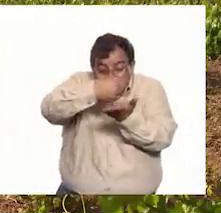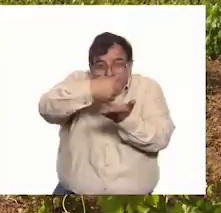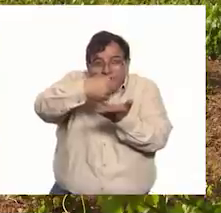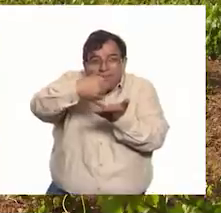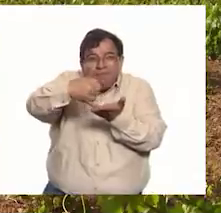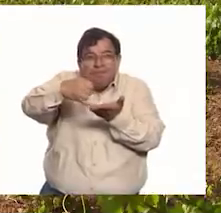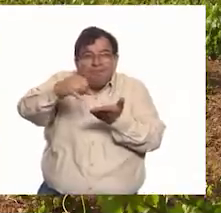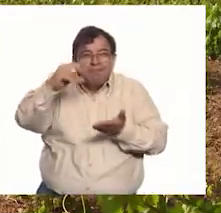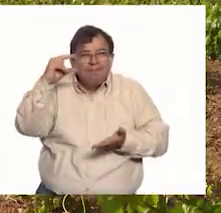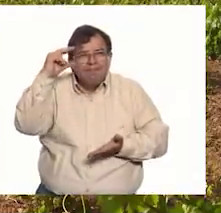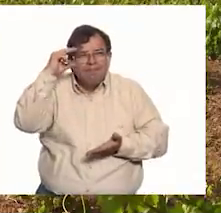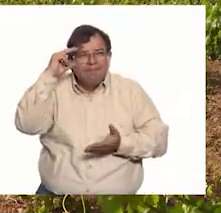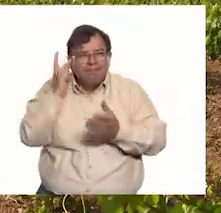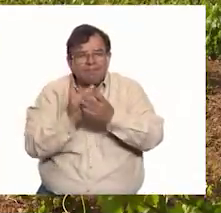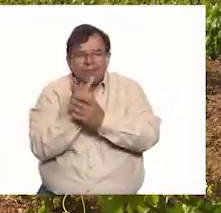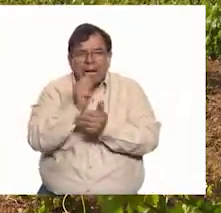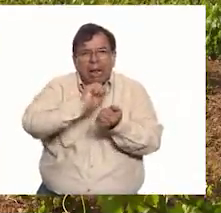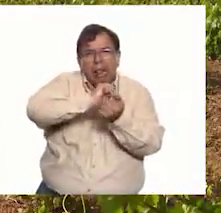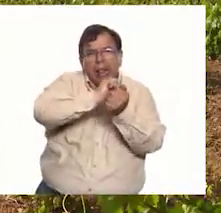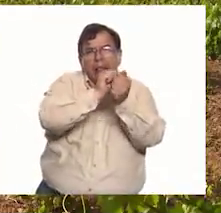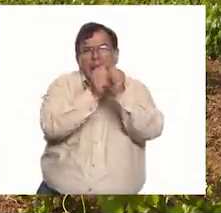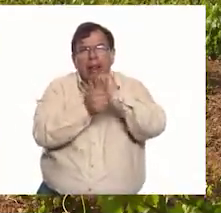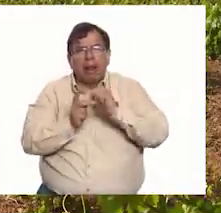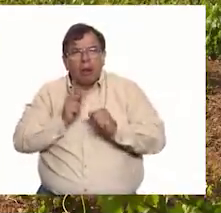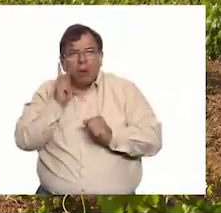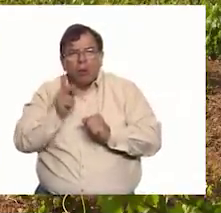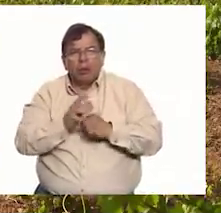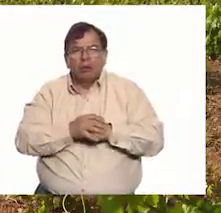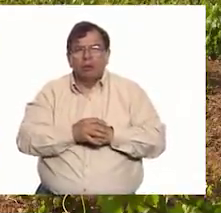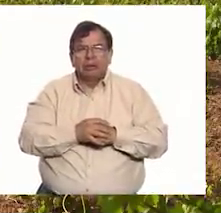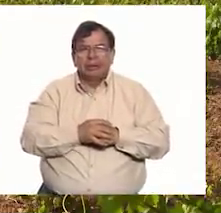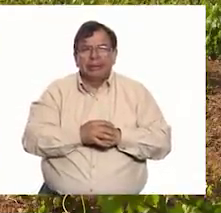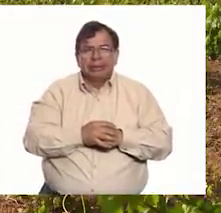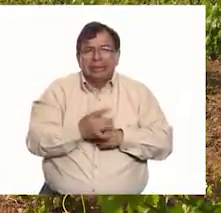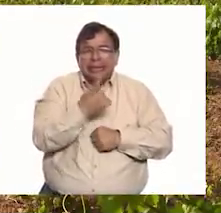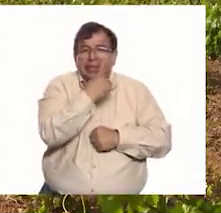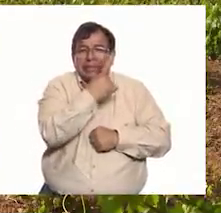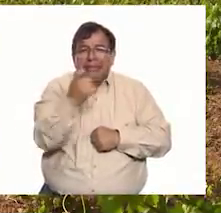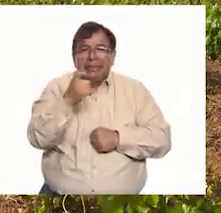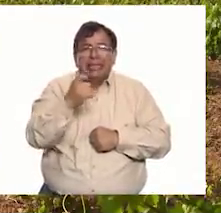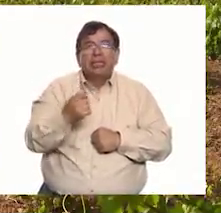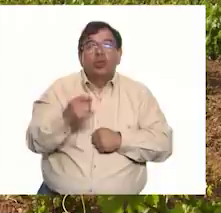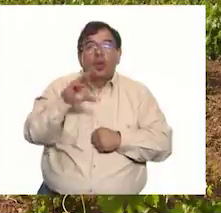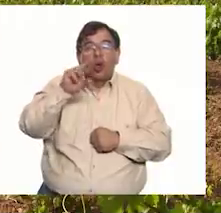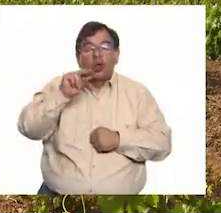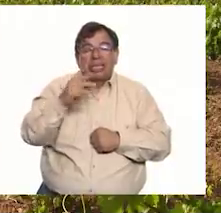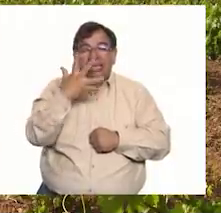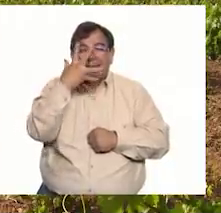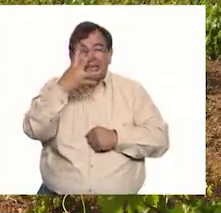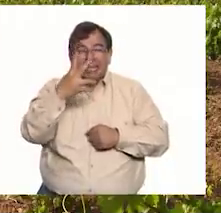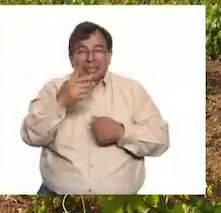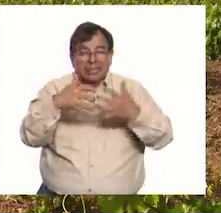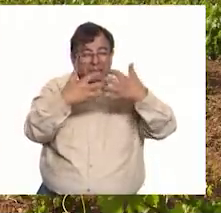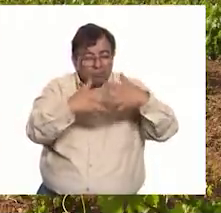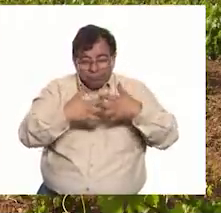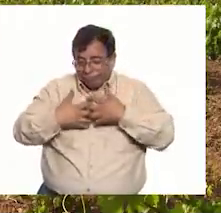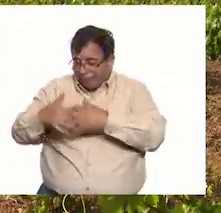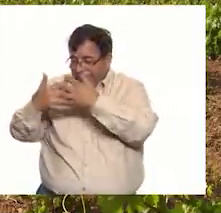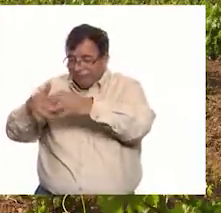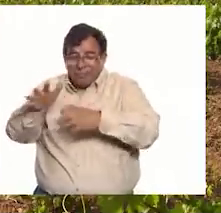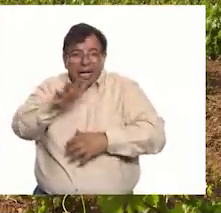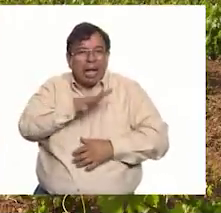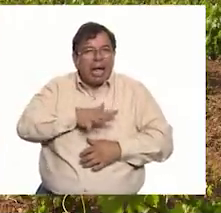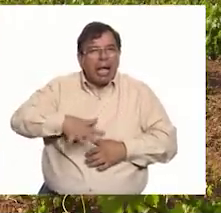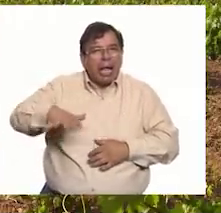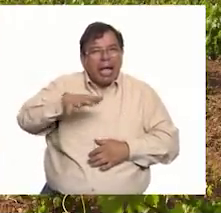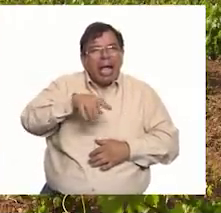vid y su procesamiento en vino por 185 productores en todo el valle, que